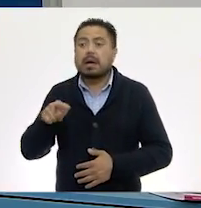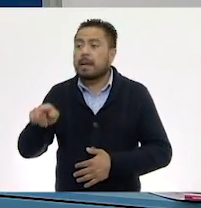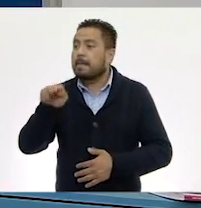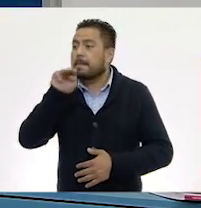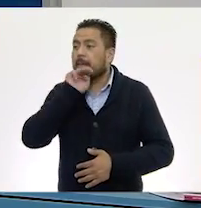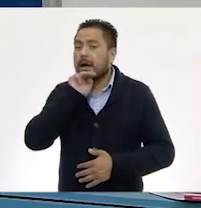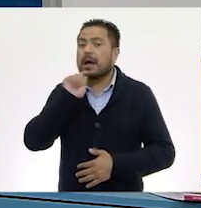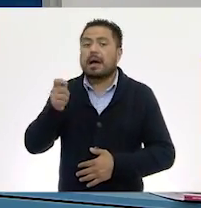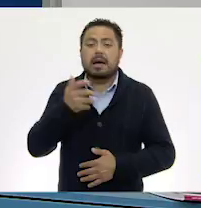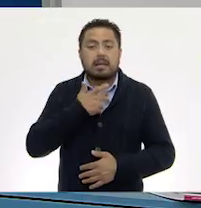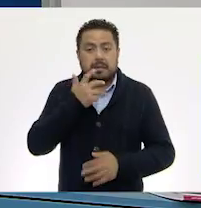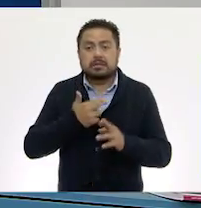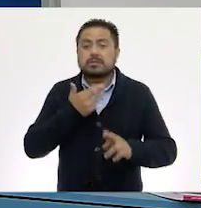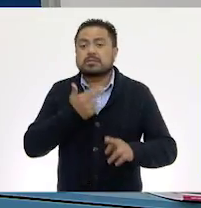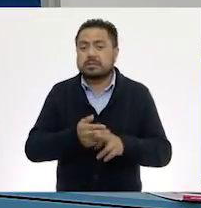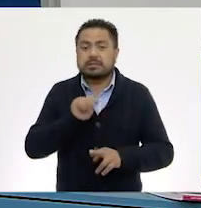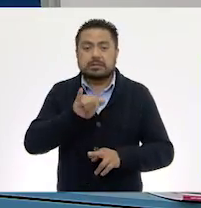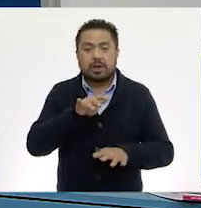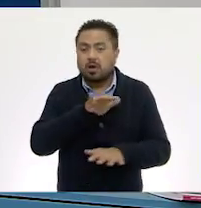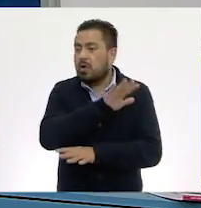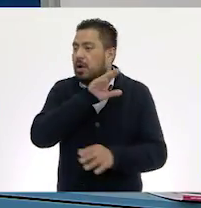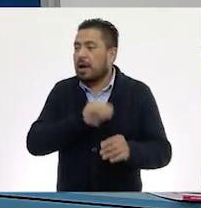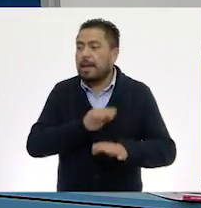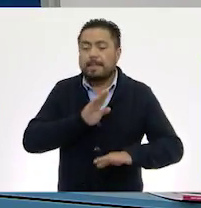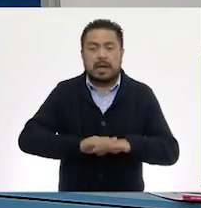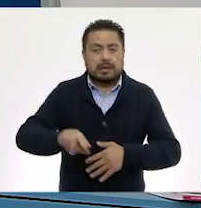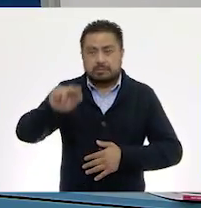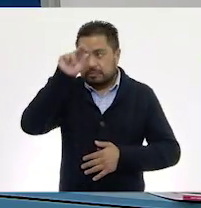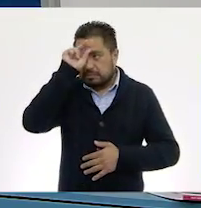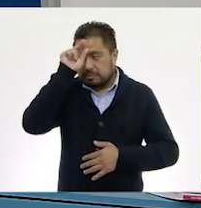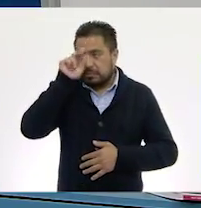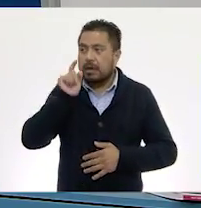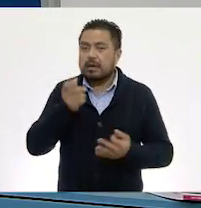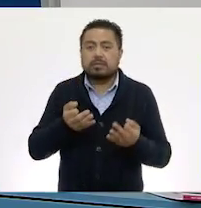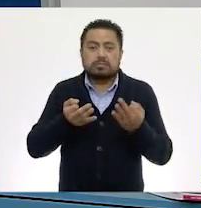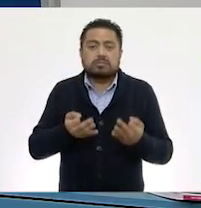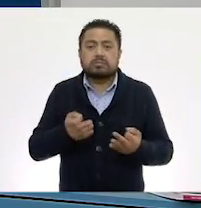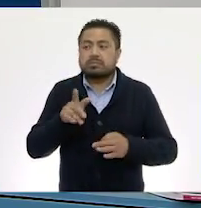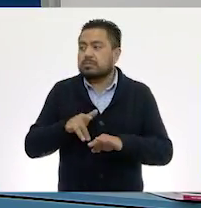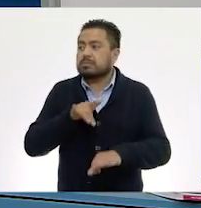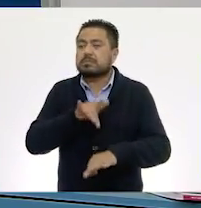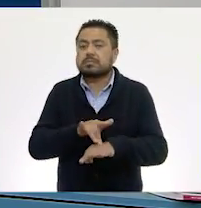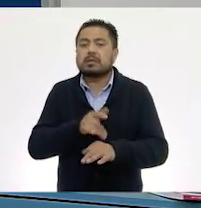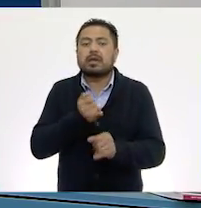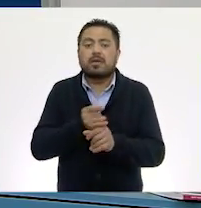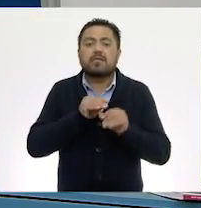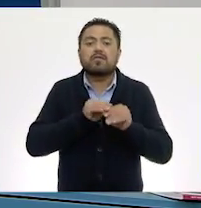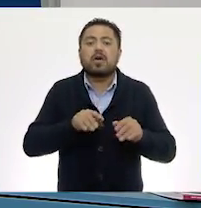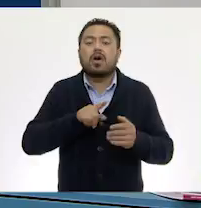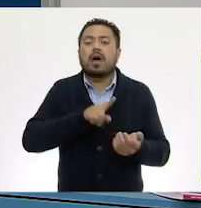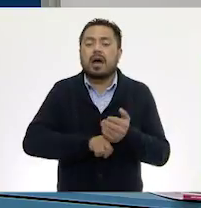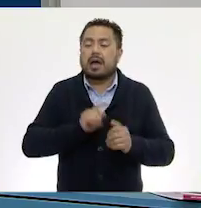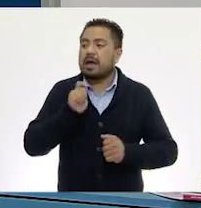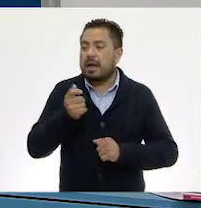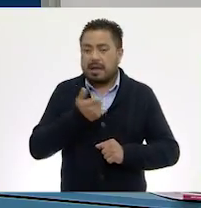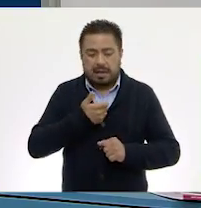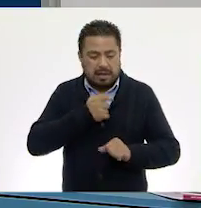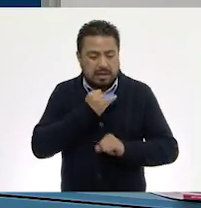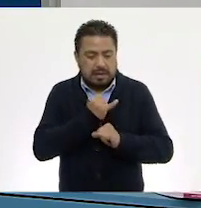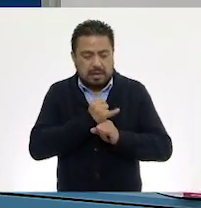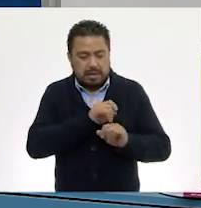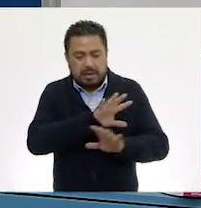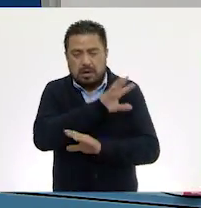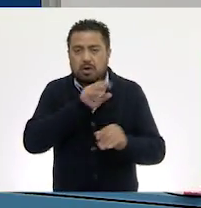mamá muy responsable y sobre todo muy inteligente. Pues la realidad es que aunque mucha de la información que se encuentra en Internet